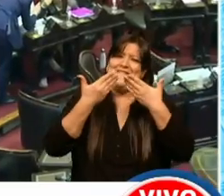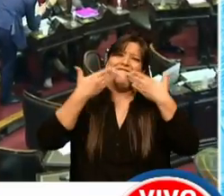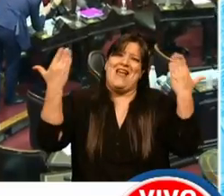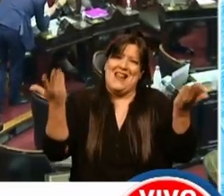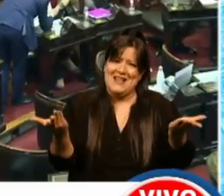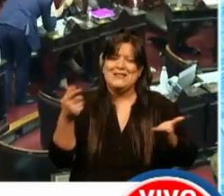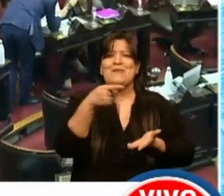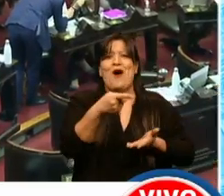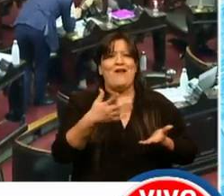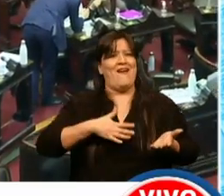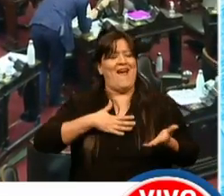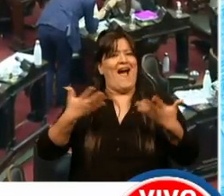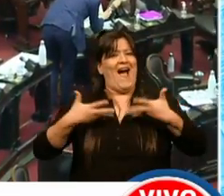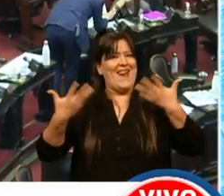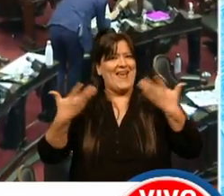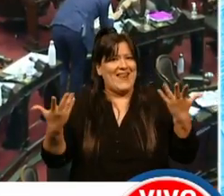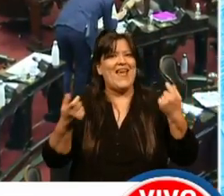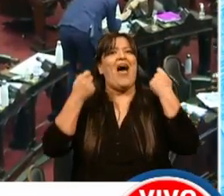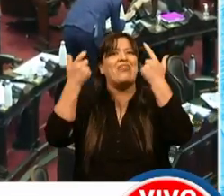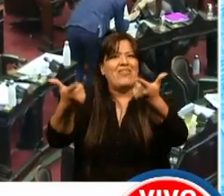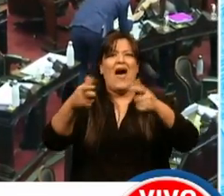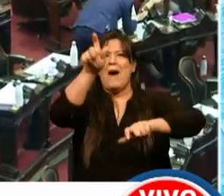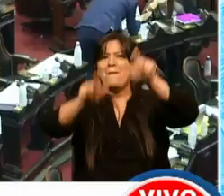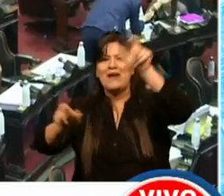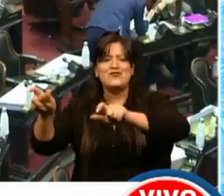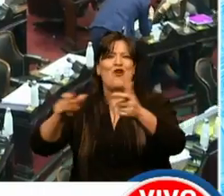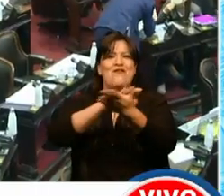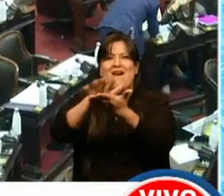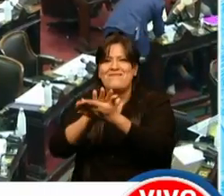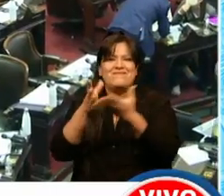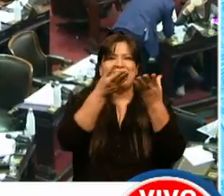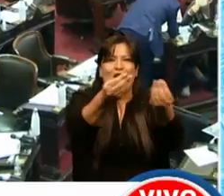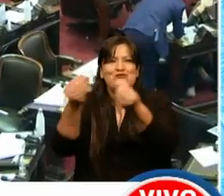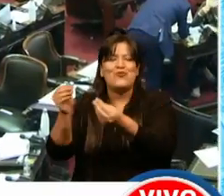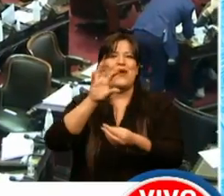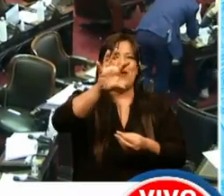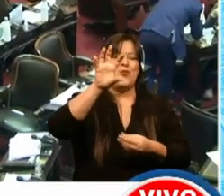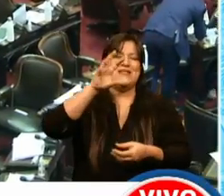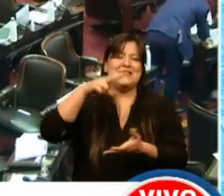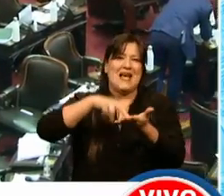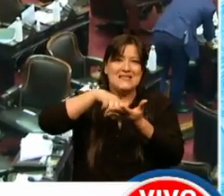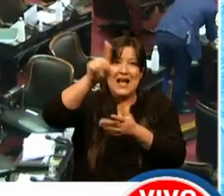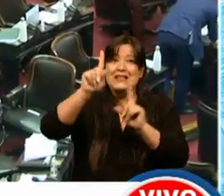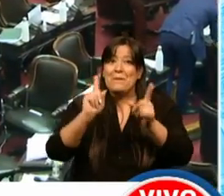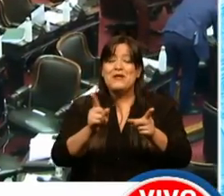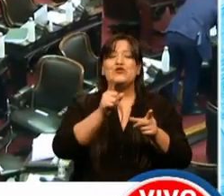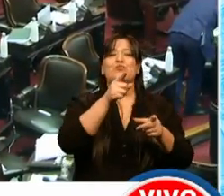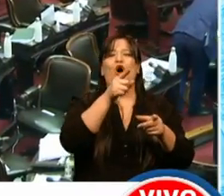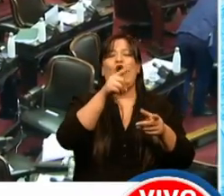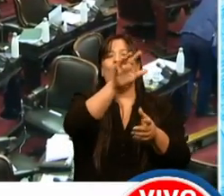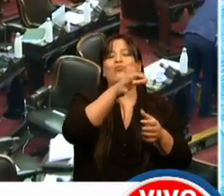porque es una alegría más que le vamos a llegar llevar a los lugares santos de esos 9 departamentos